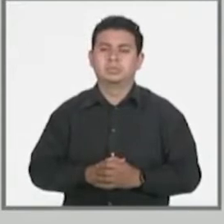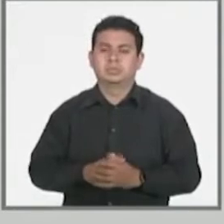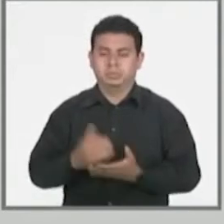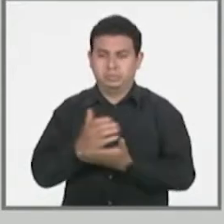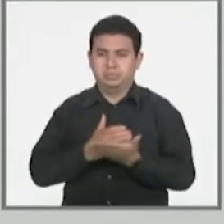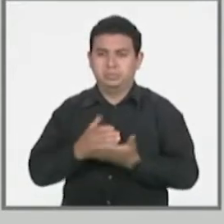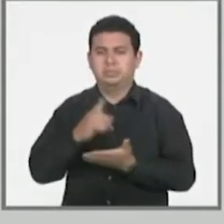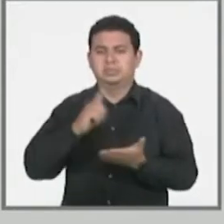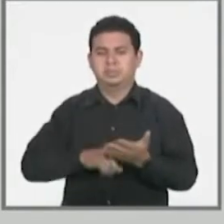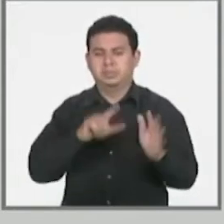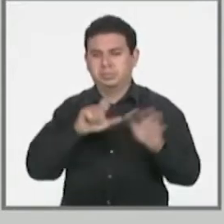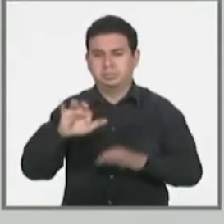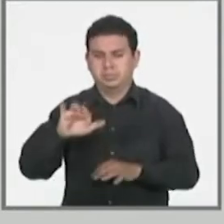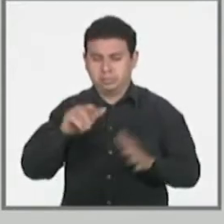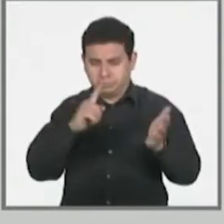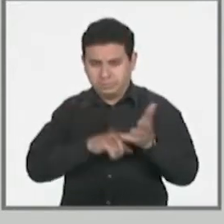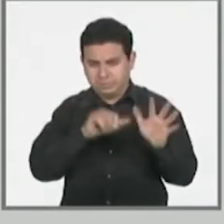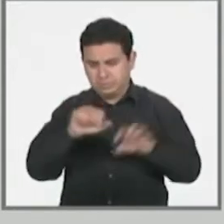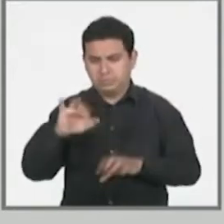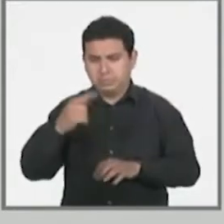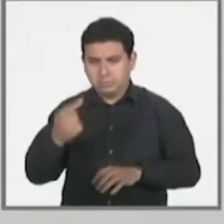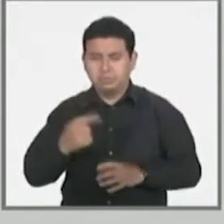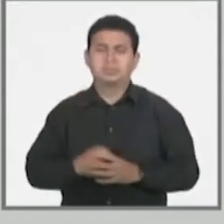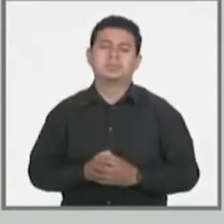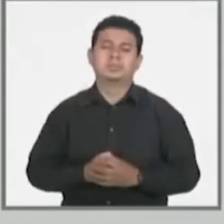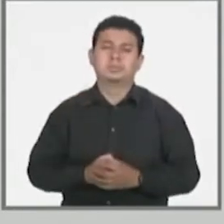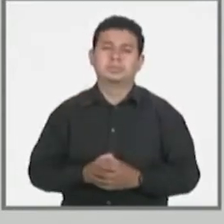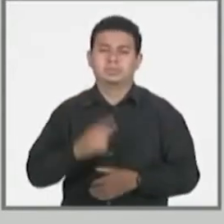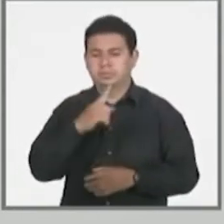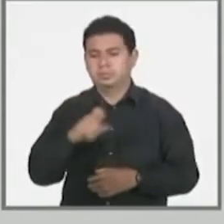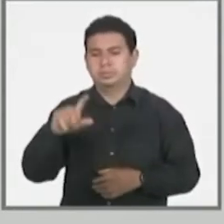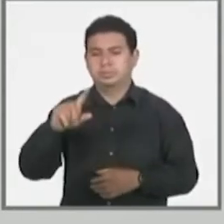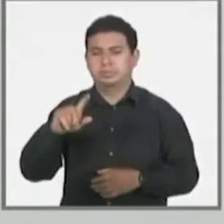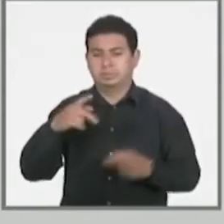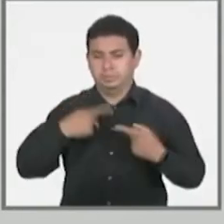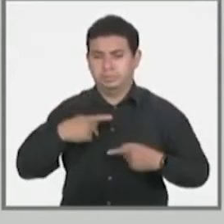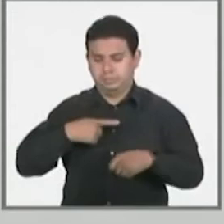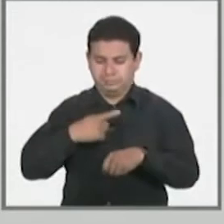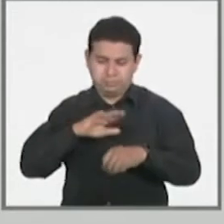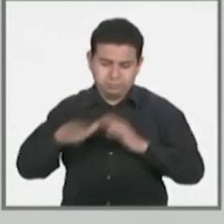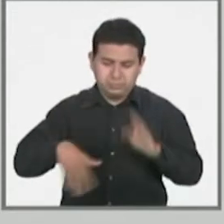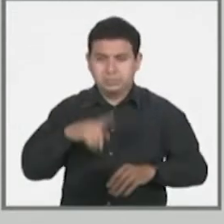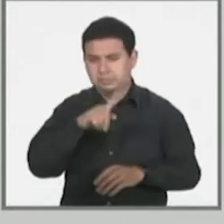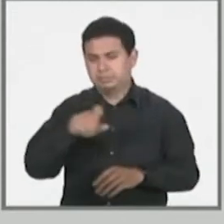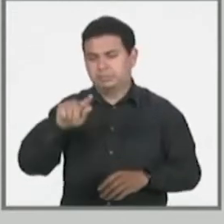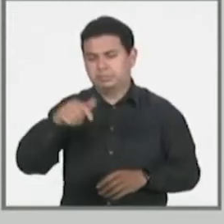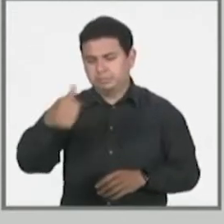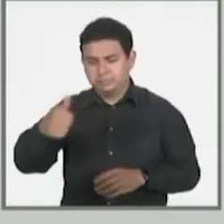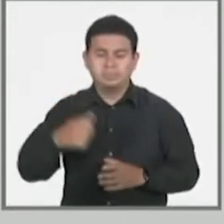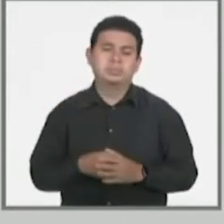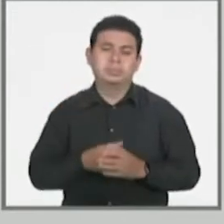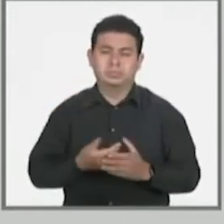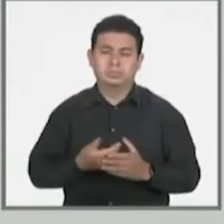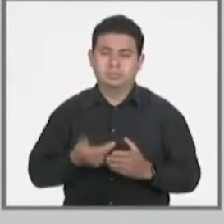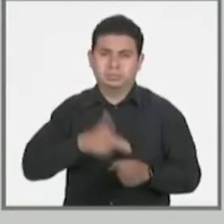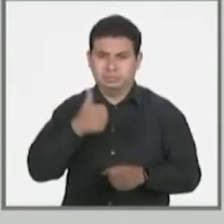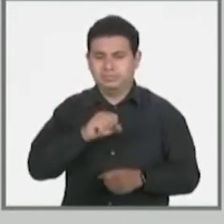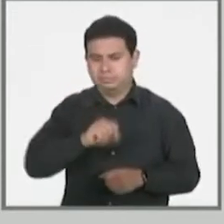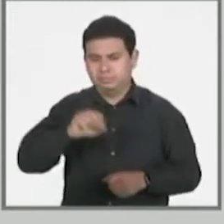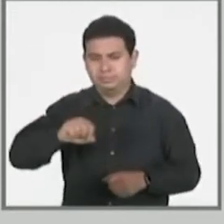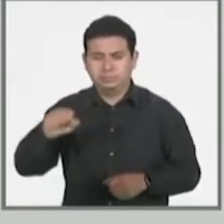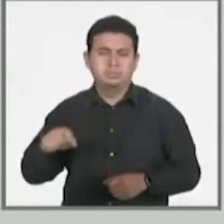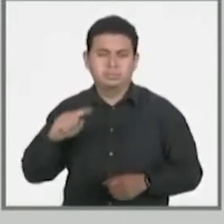están recuperados y lamentablemente acumulan 176 defunciones la jurisdicción sanitaria número seis sierra